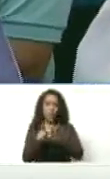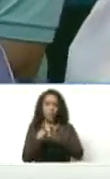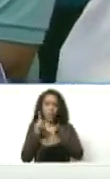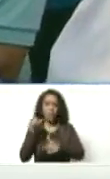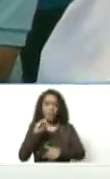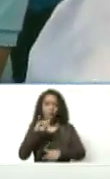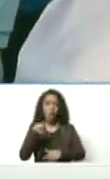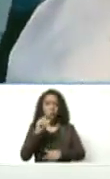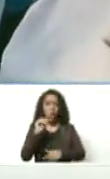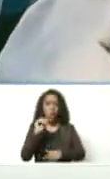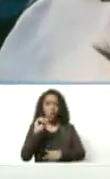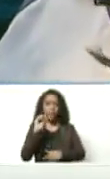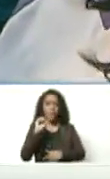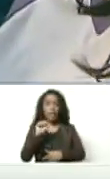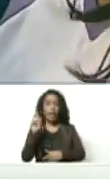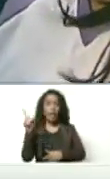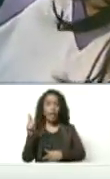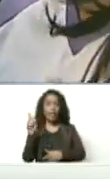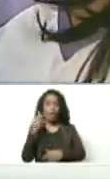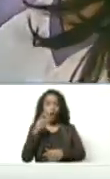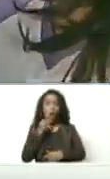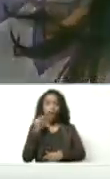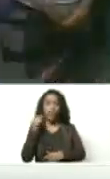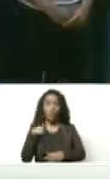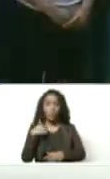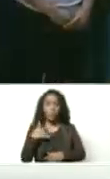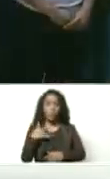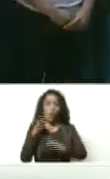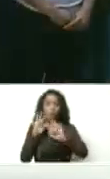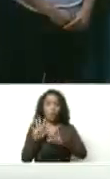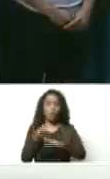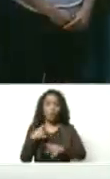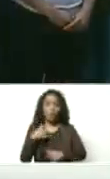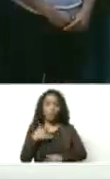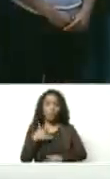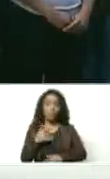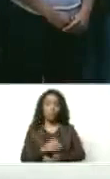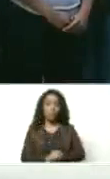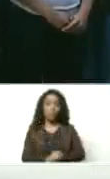Ávalo. Yo me siento ese muchacho. Me siento